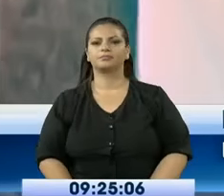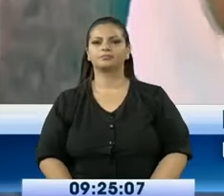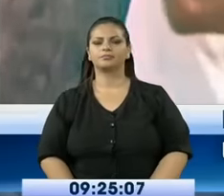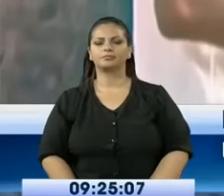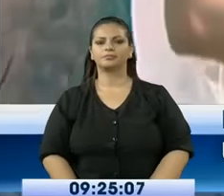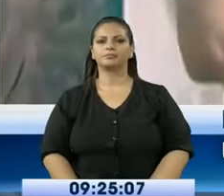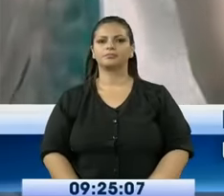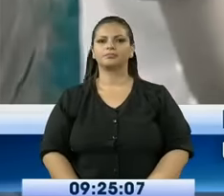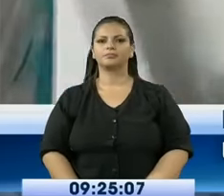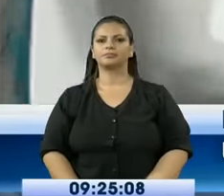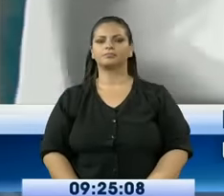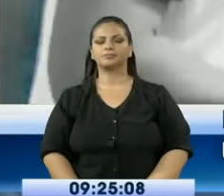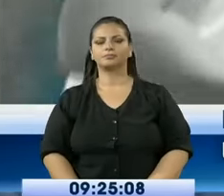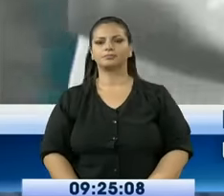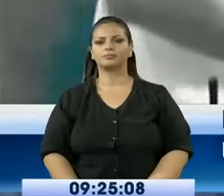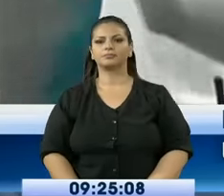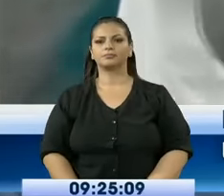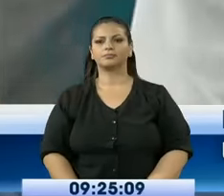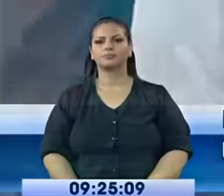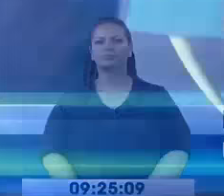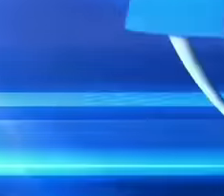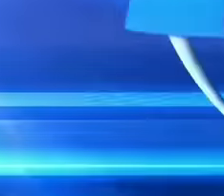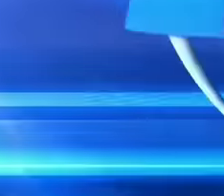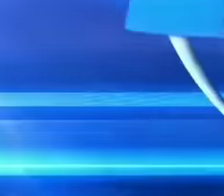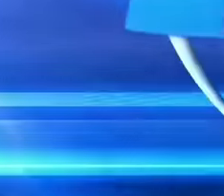José Carlos Casañas.